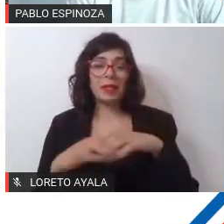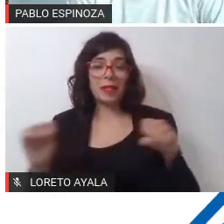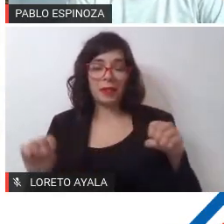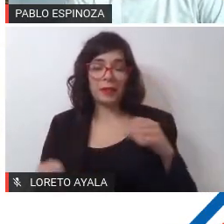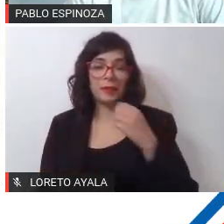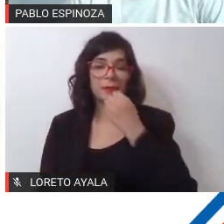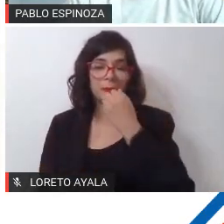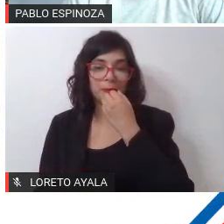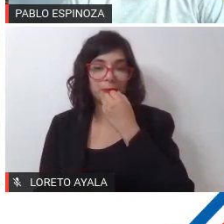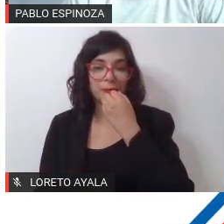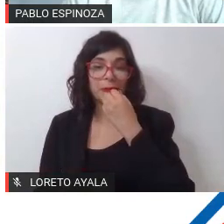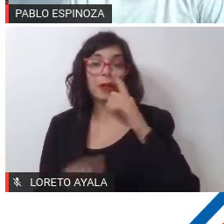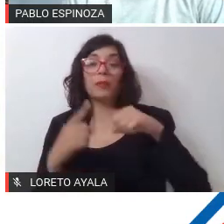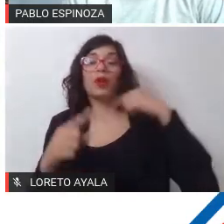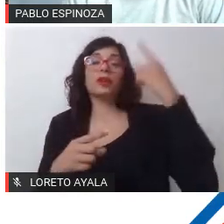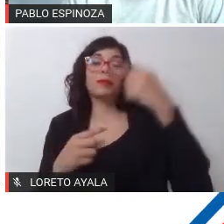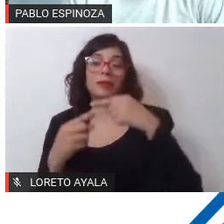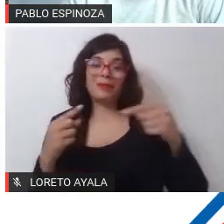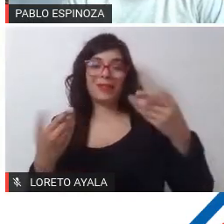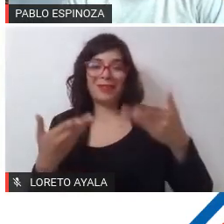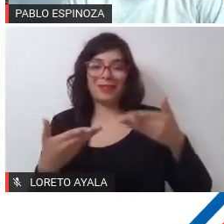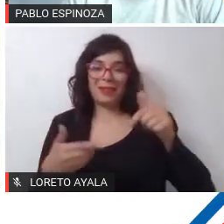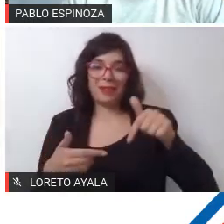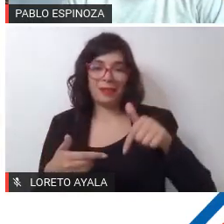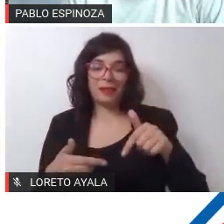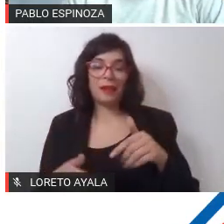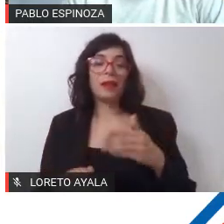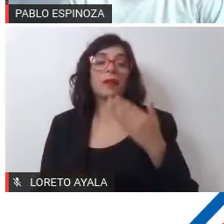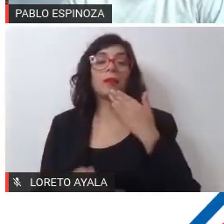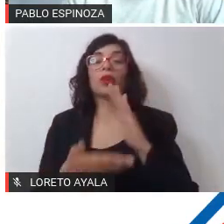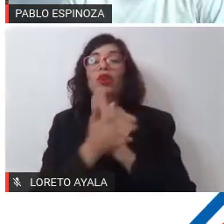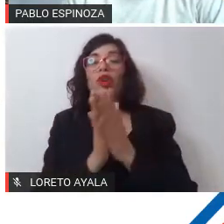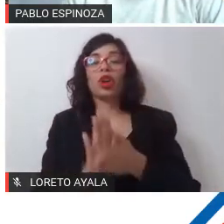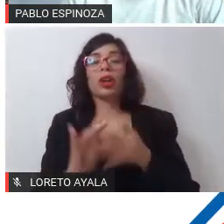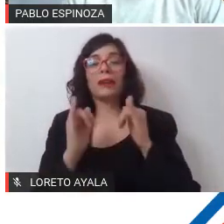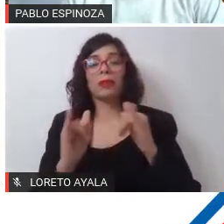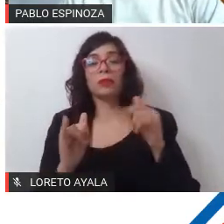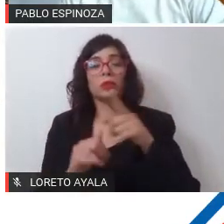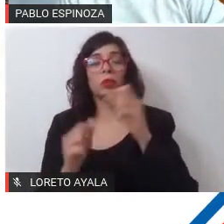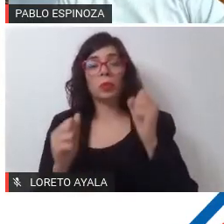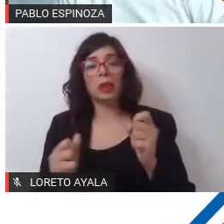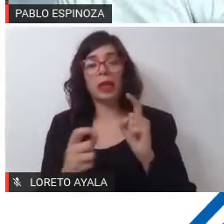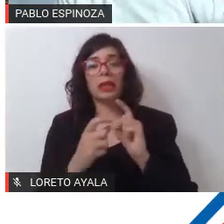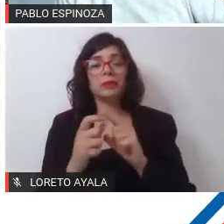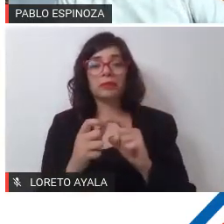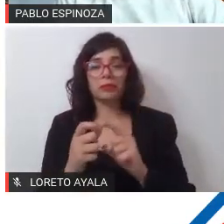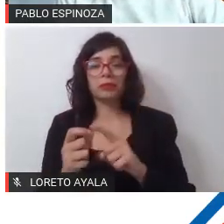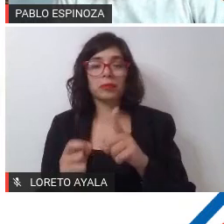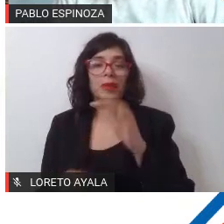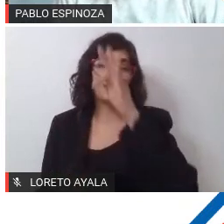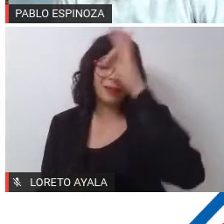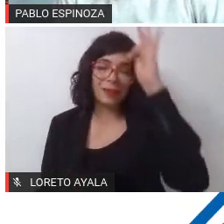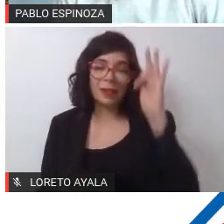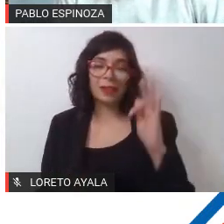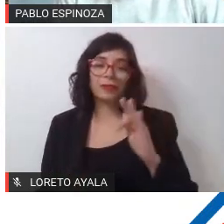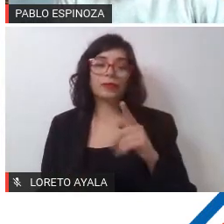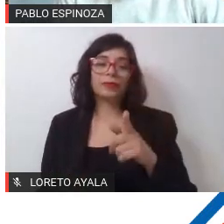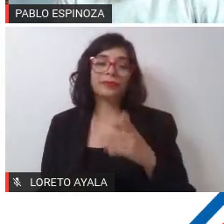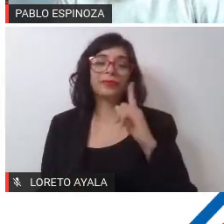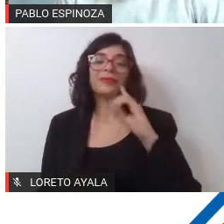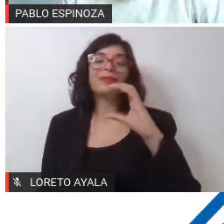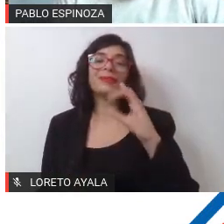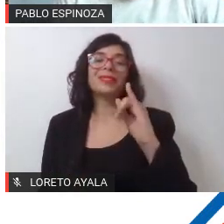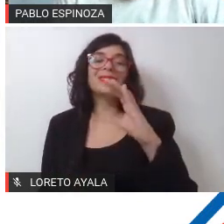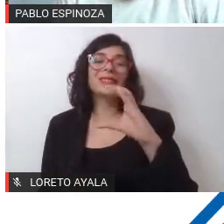estar ya la próxima semana. Y también toda la información, como siempre, nos pueden seguir en Facebook como Ciclo de Seminarios Virtuales